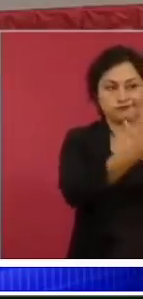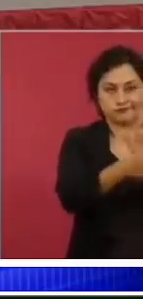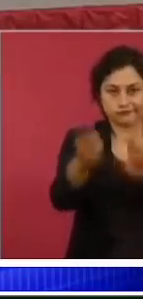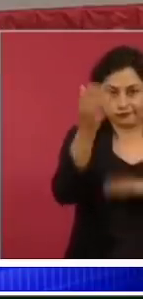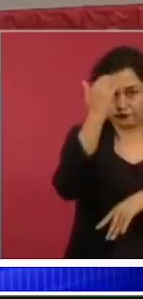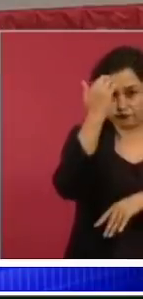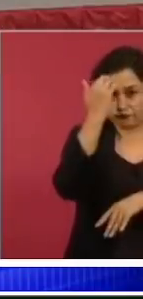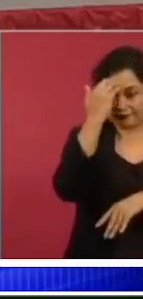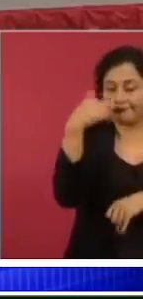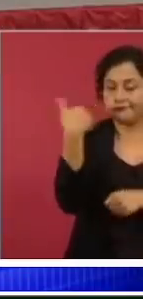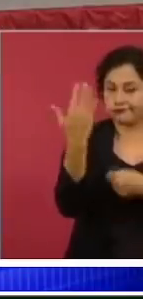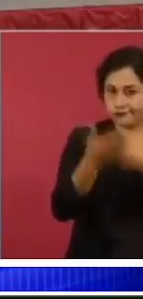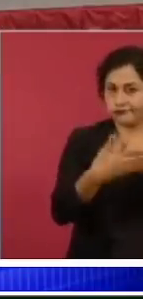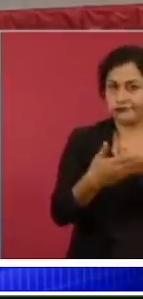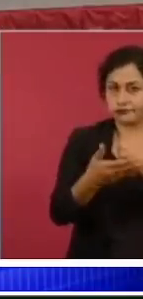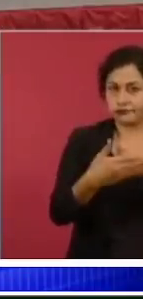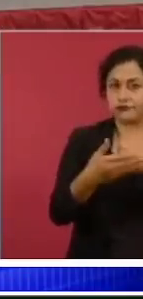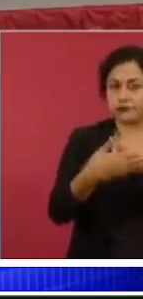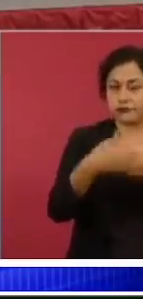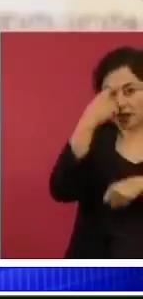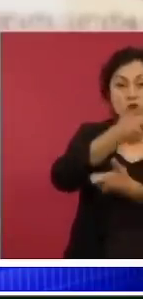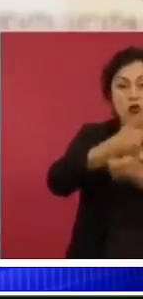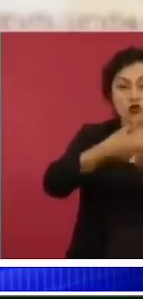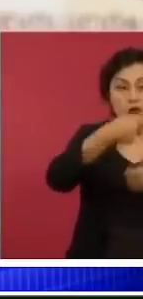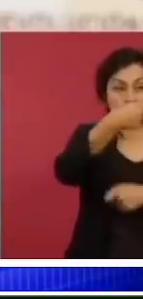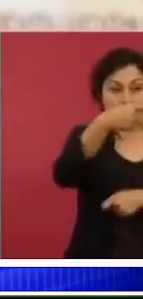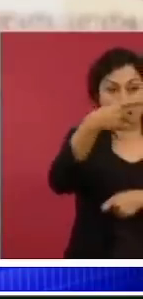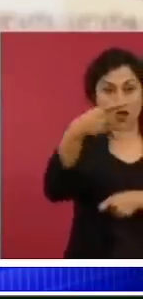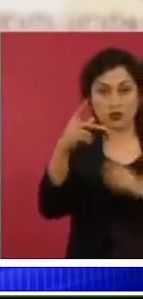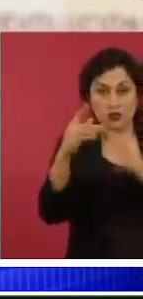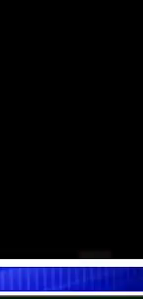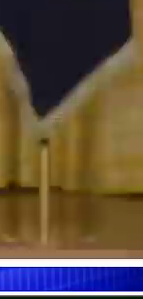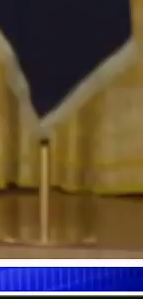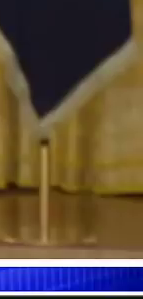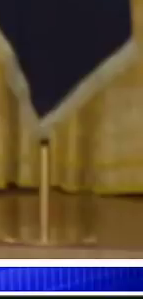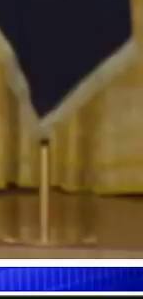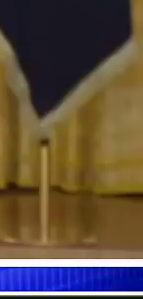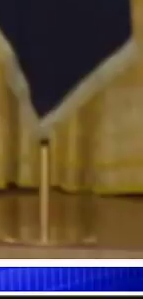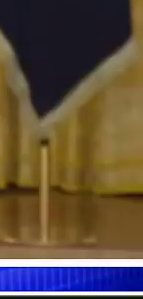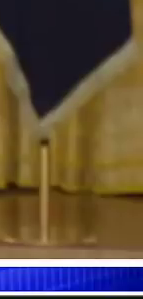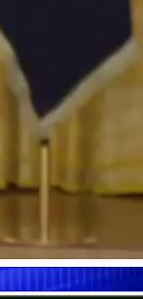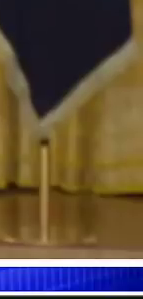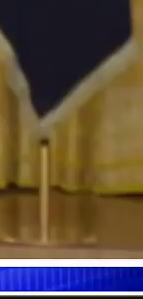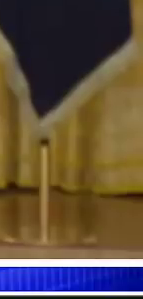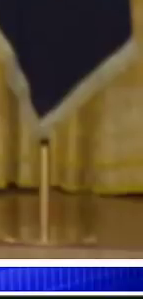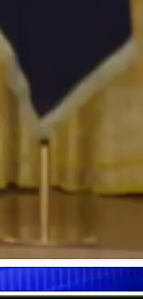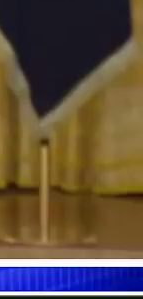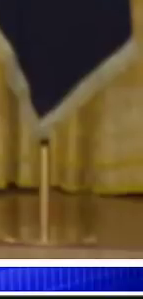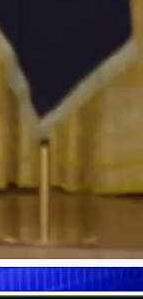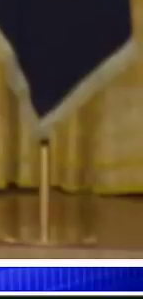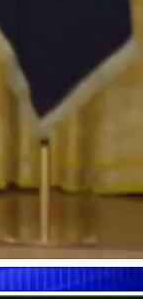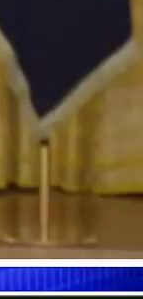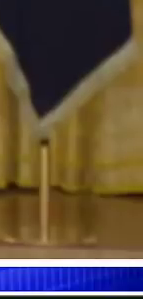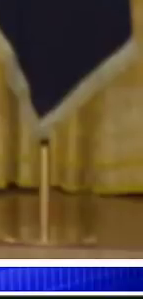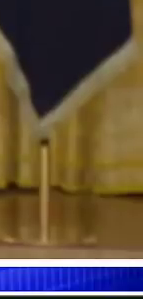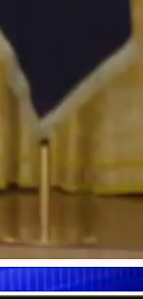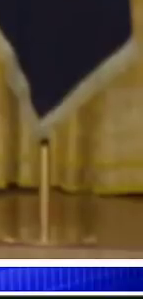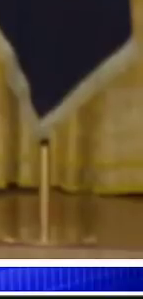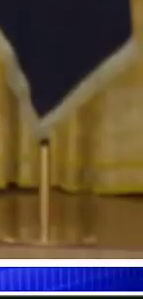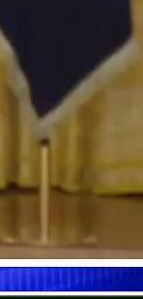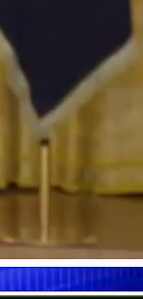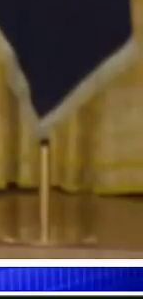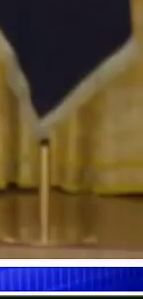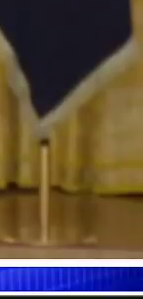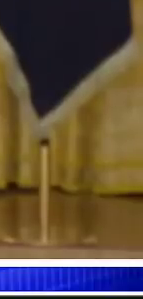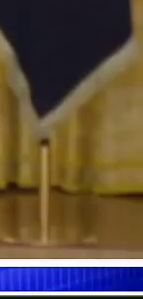mexicana y la economía de todos nosotros y es que también además de los combustibles ahora hay otro tema de